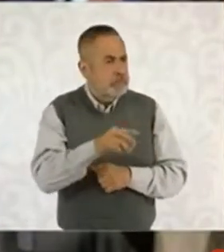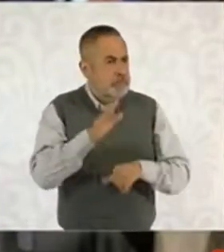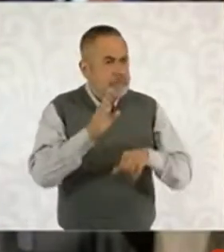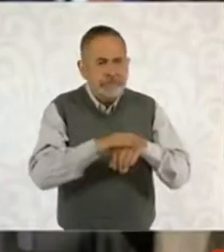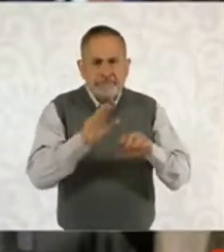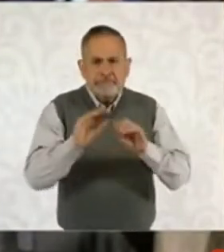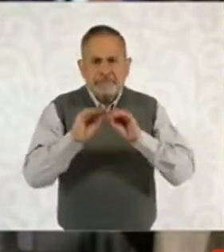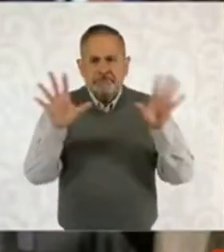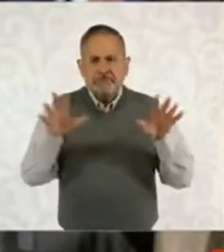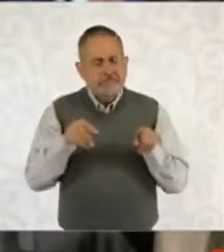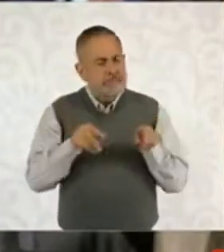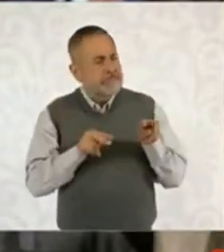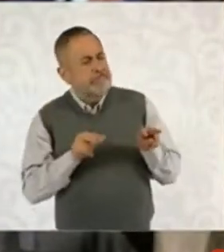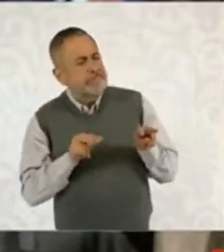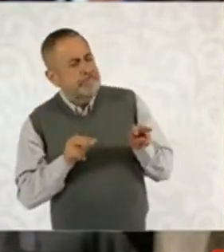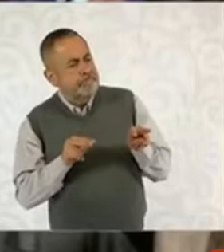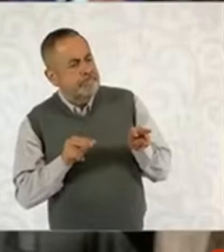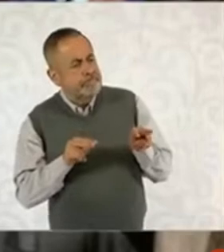mayor claridad